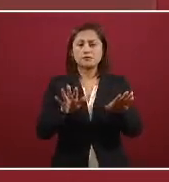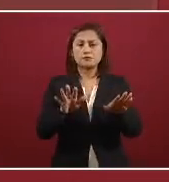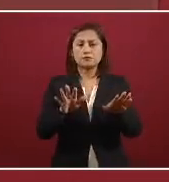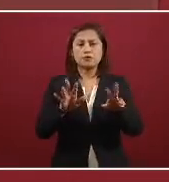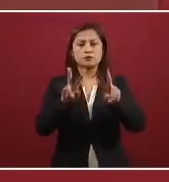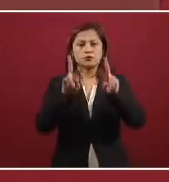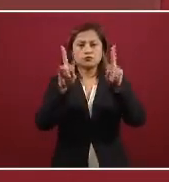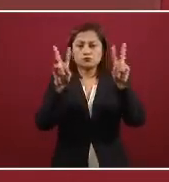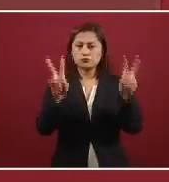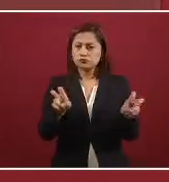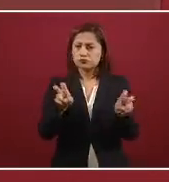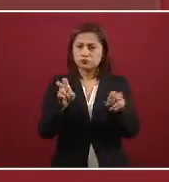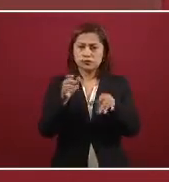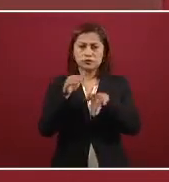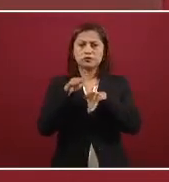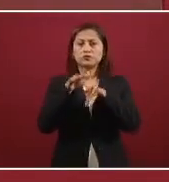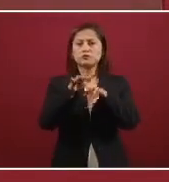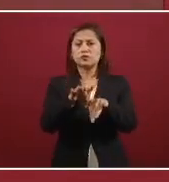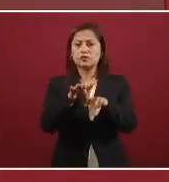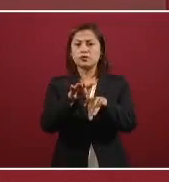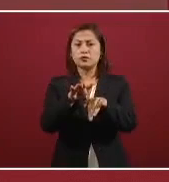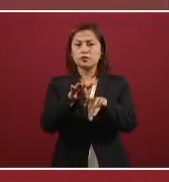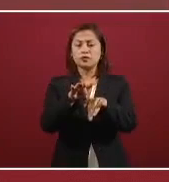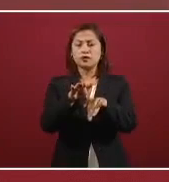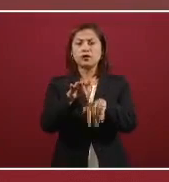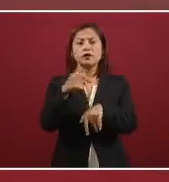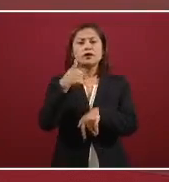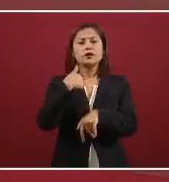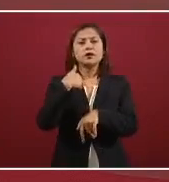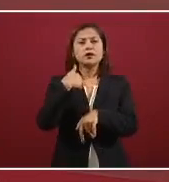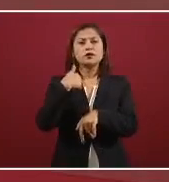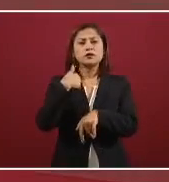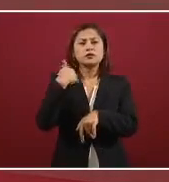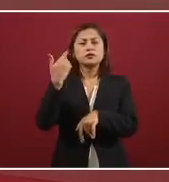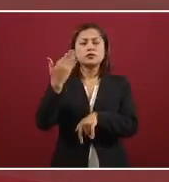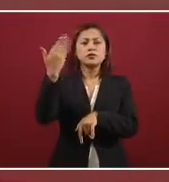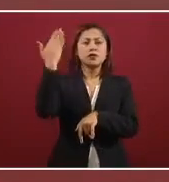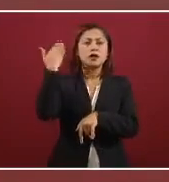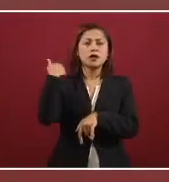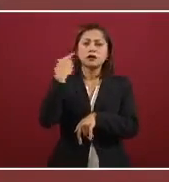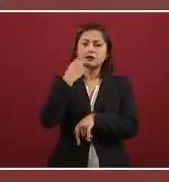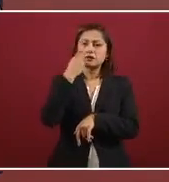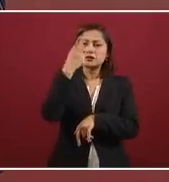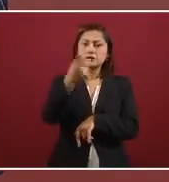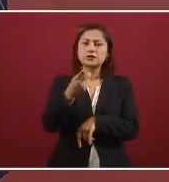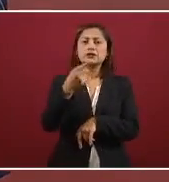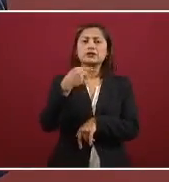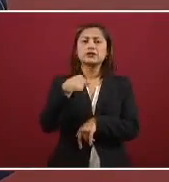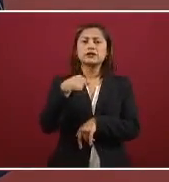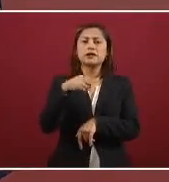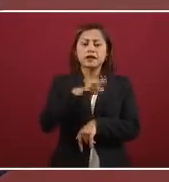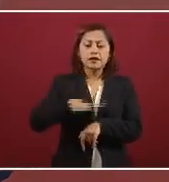que dé cuenta de lo que dije, de que el pueblo está feliz, feliz, feliz.